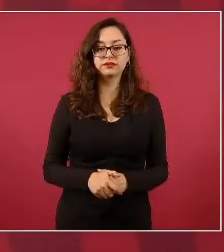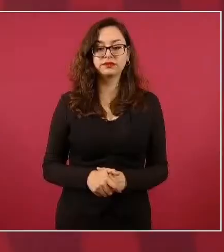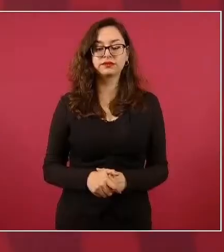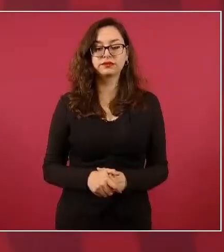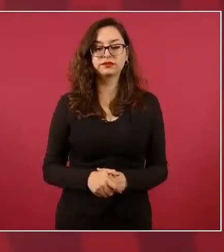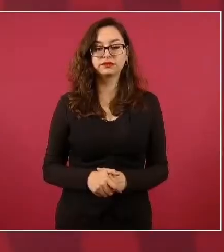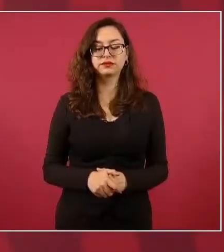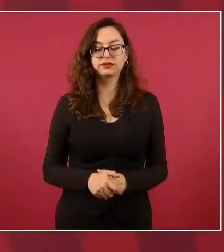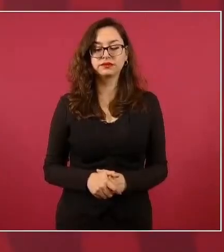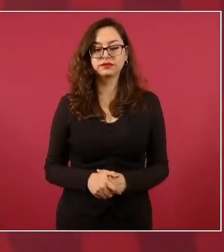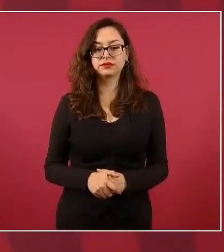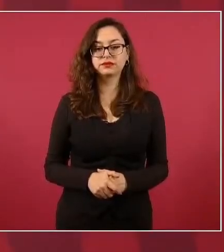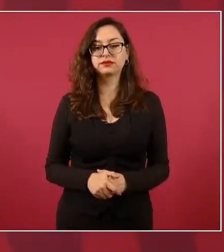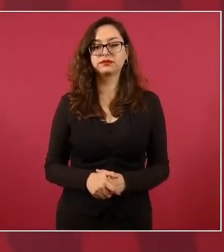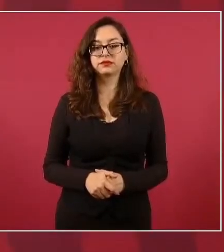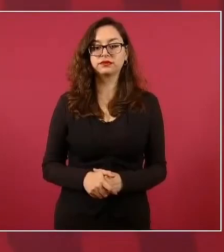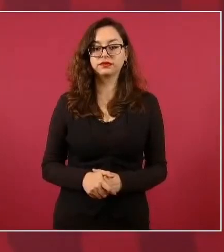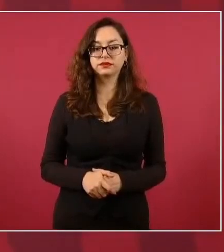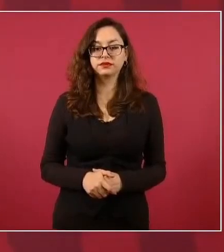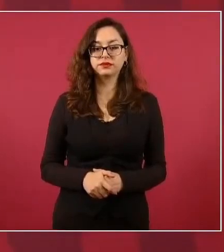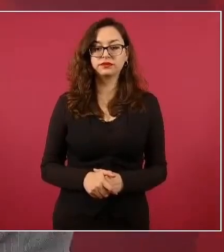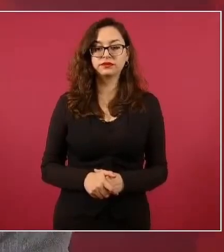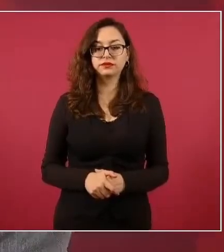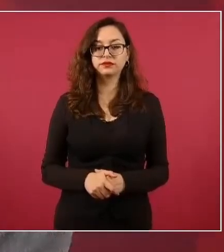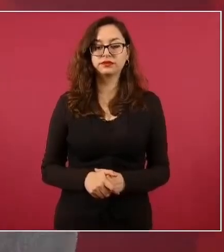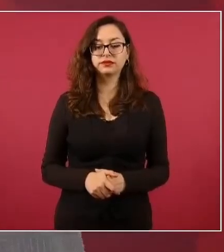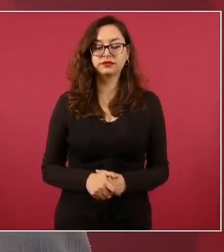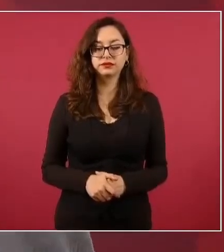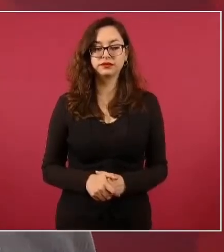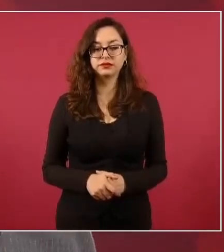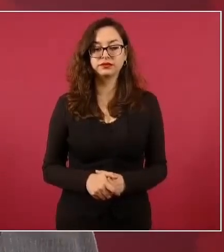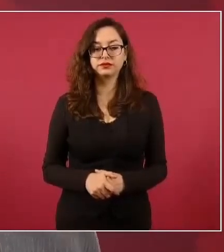se decía antes que el creador